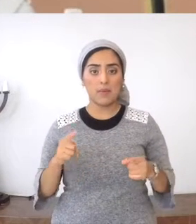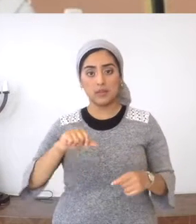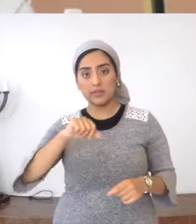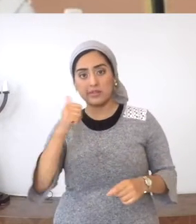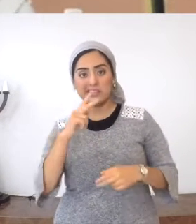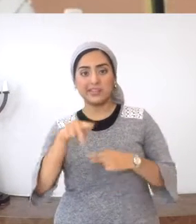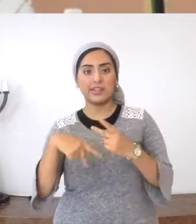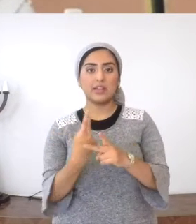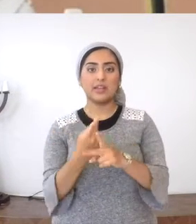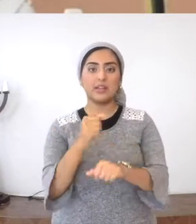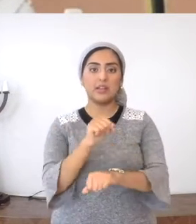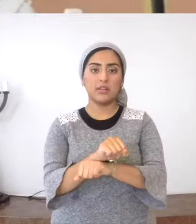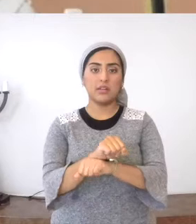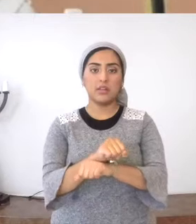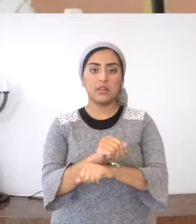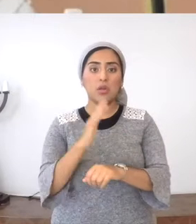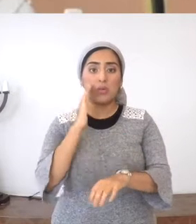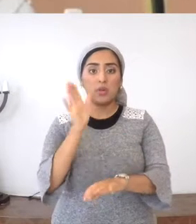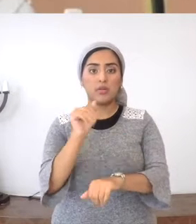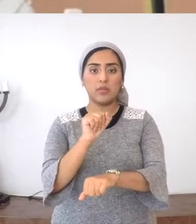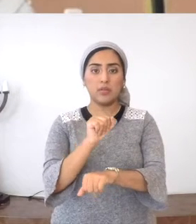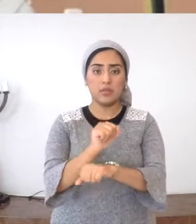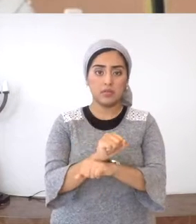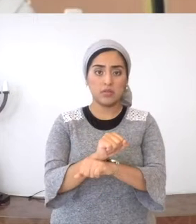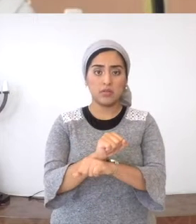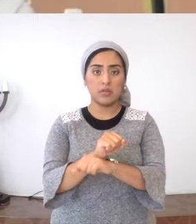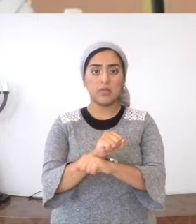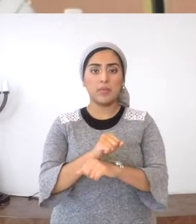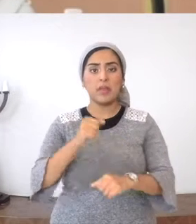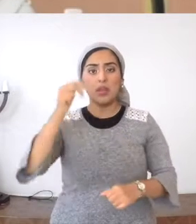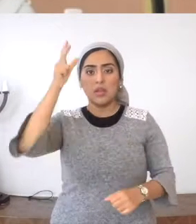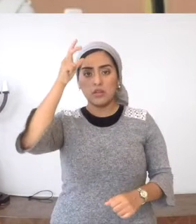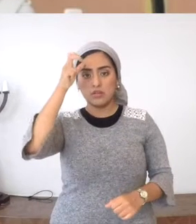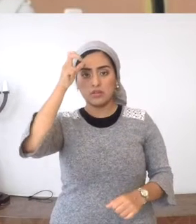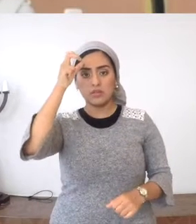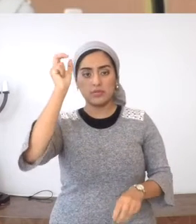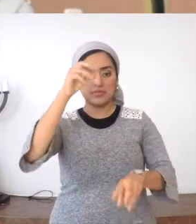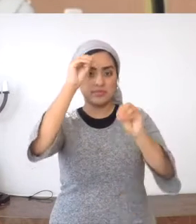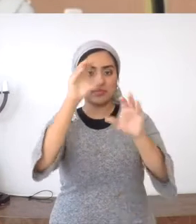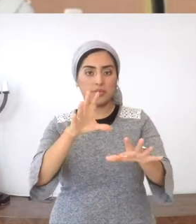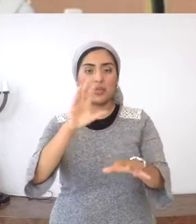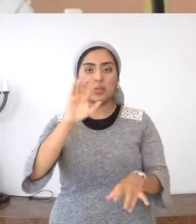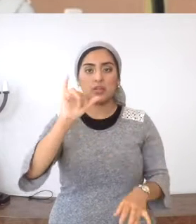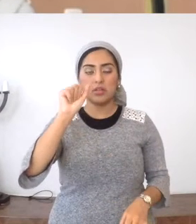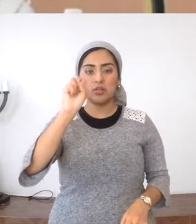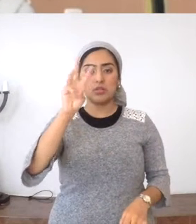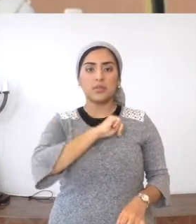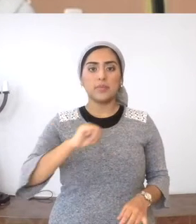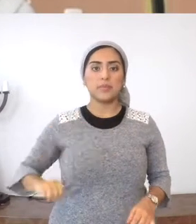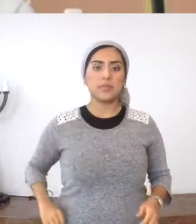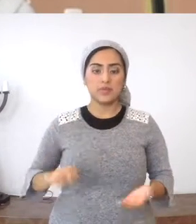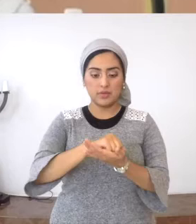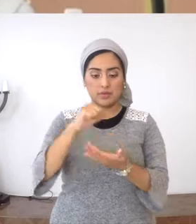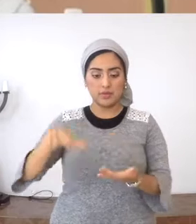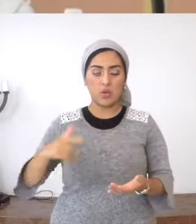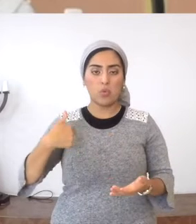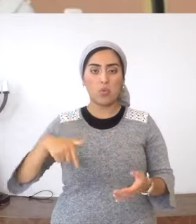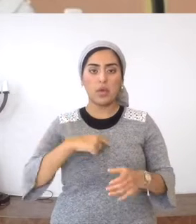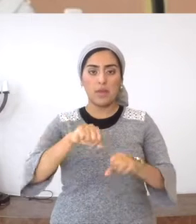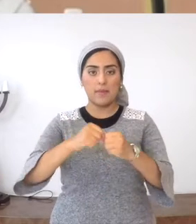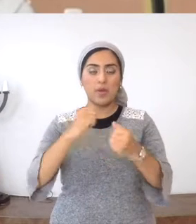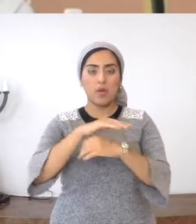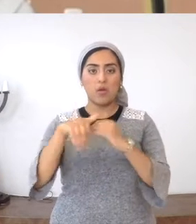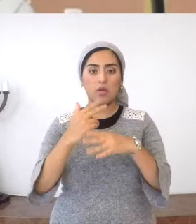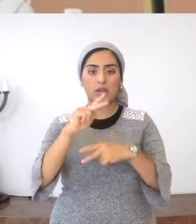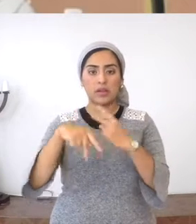Aquí viene Otro tipo De cautividad Hermanos Ser llevados Cautivos Por un hechizo Satánico Y Ashwak Mashiach Reprenda eso